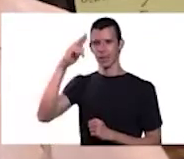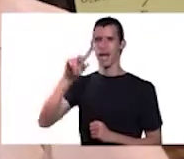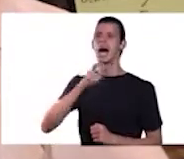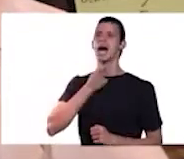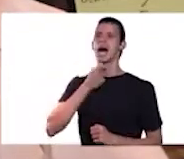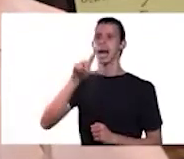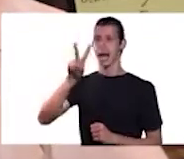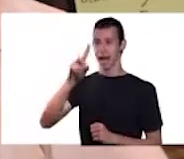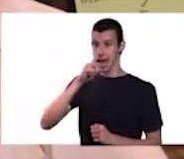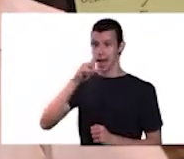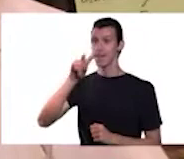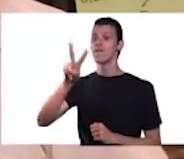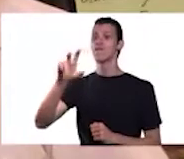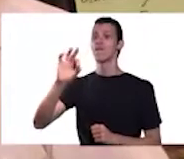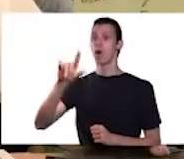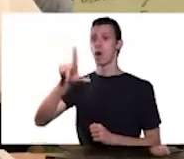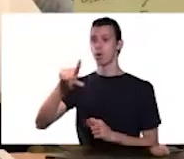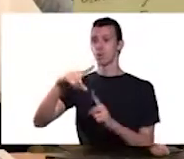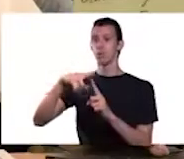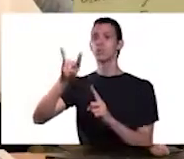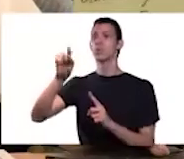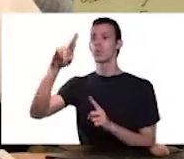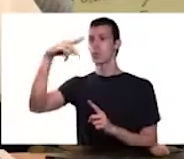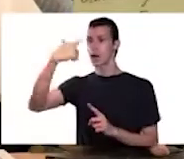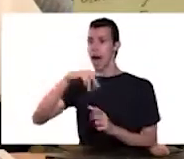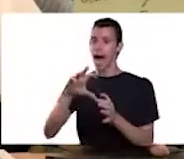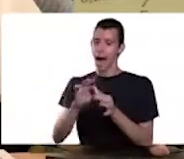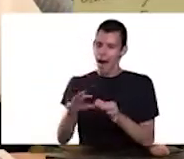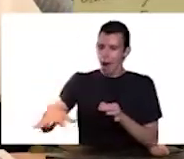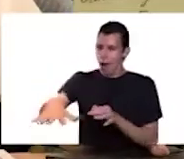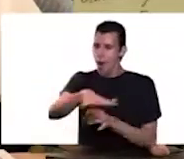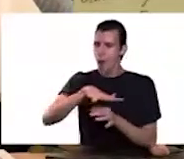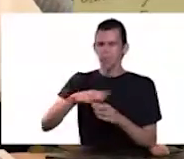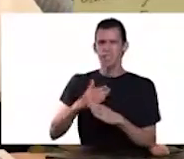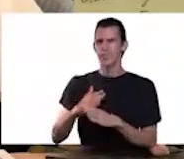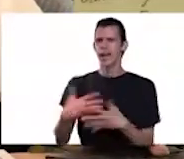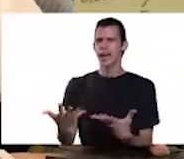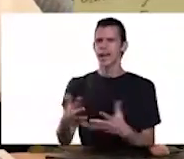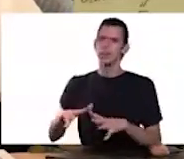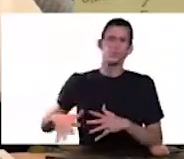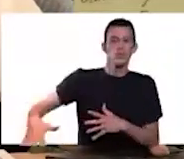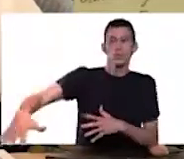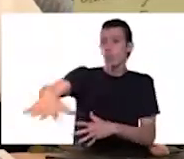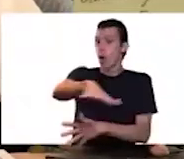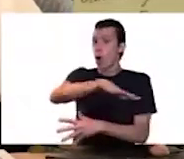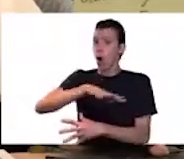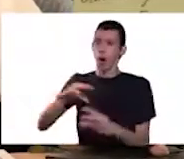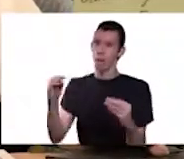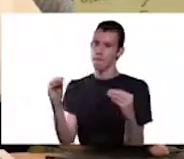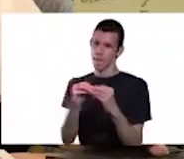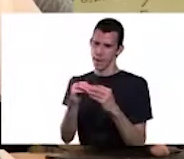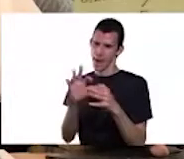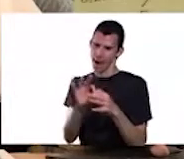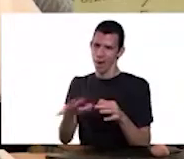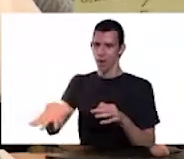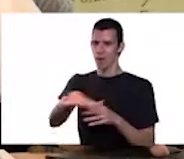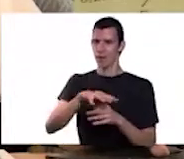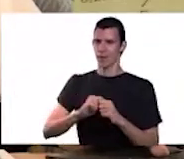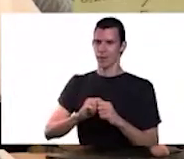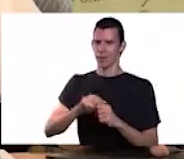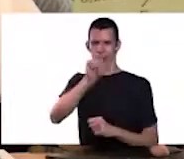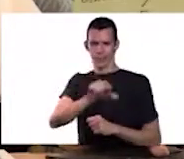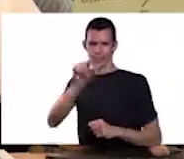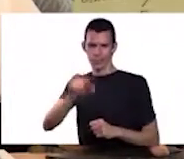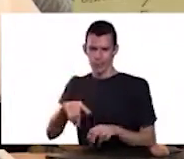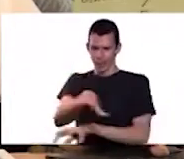sociedad, transformándola desde lo más profundo de la Tierra hasta lo más alto, pero es donde se transforma.